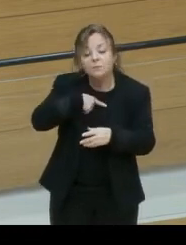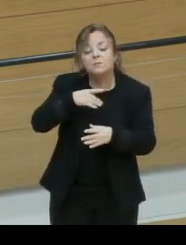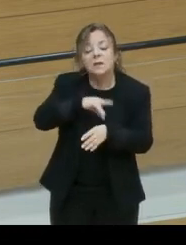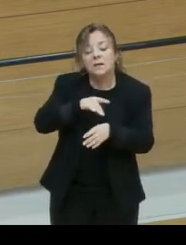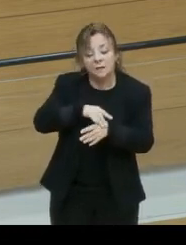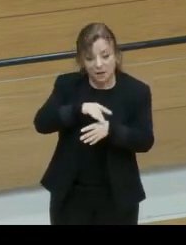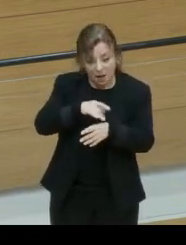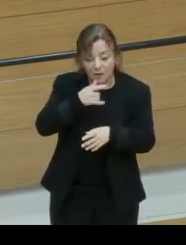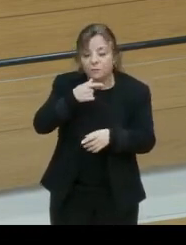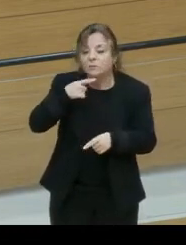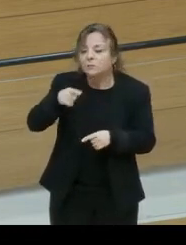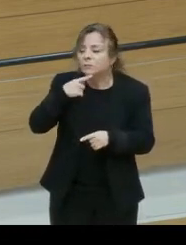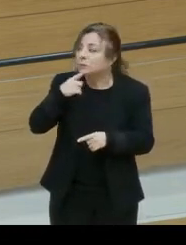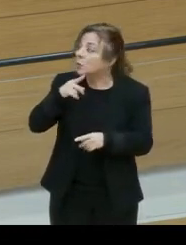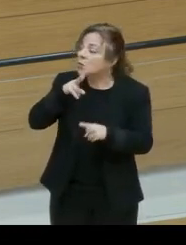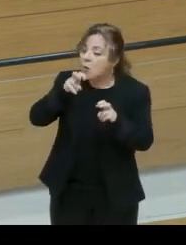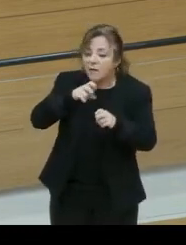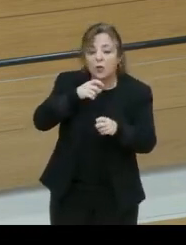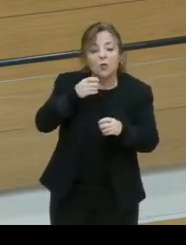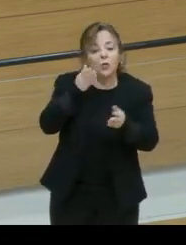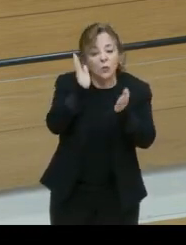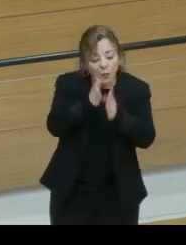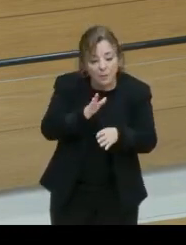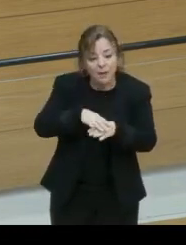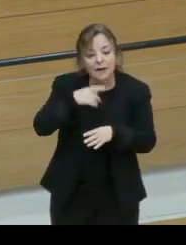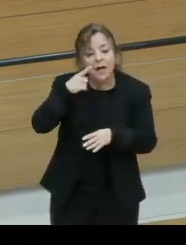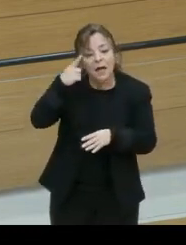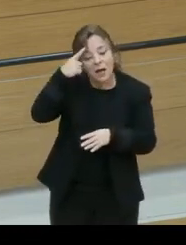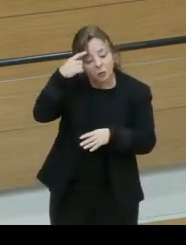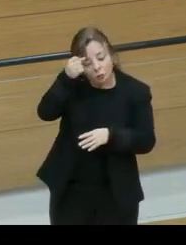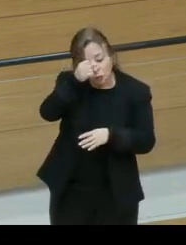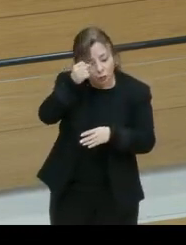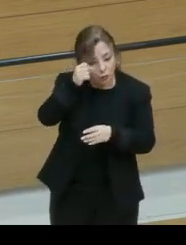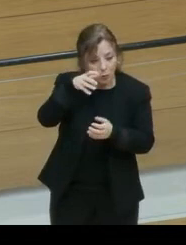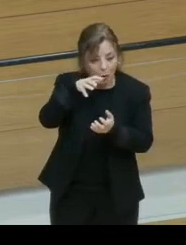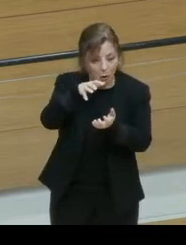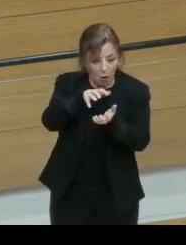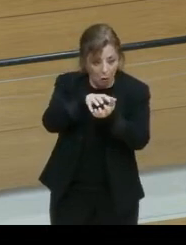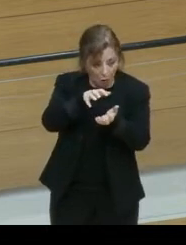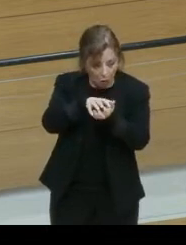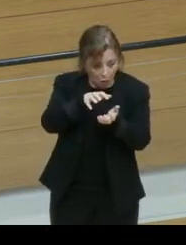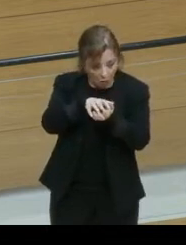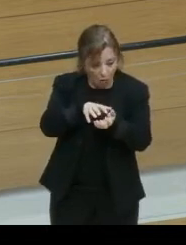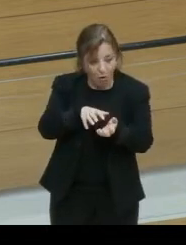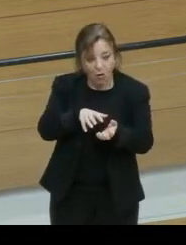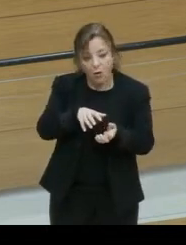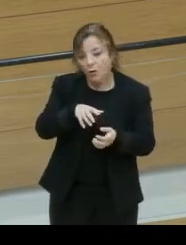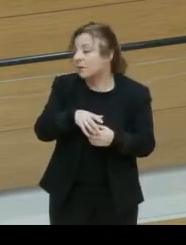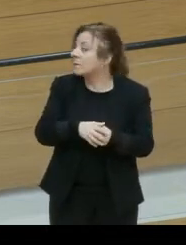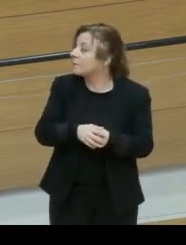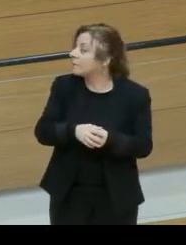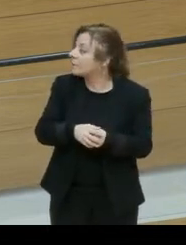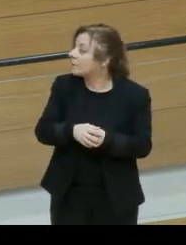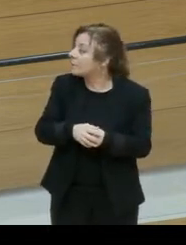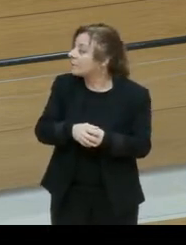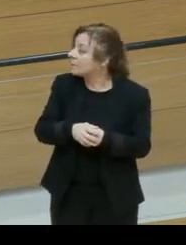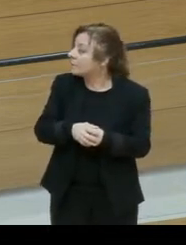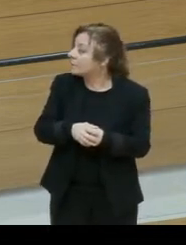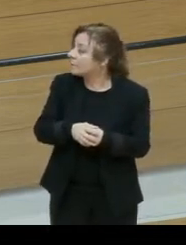se titula Nuevos tratamientos para el tumor cerebral. Cuando quieras, Laura. ¿Se escucha bien? Sí,